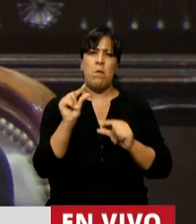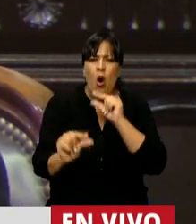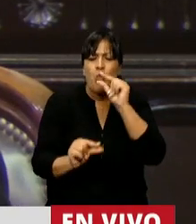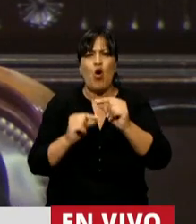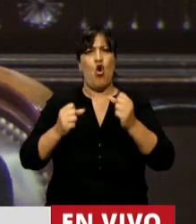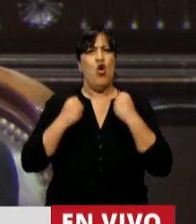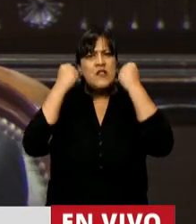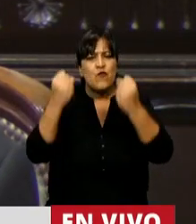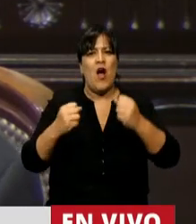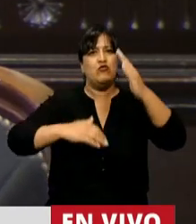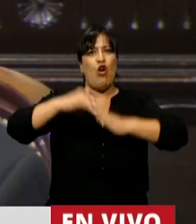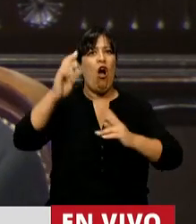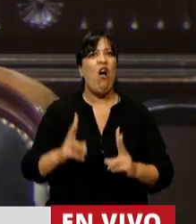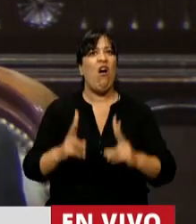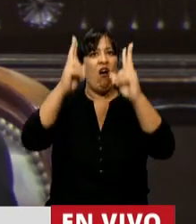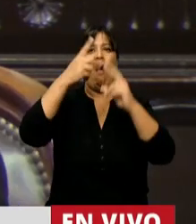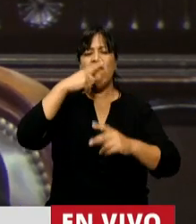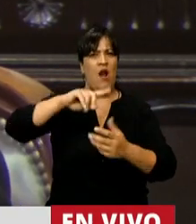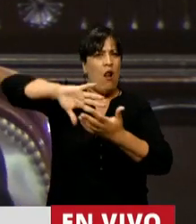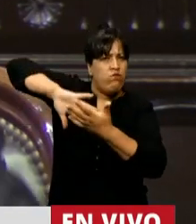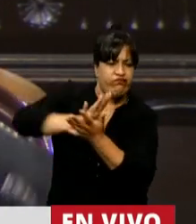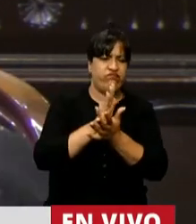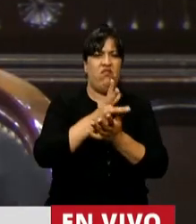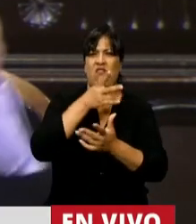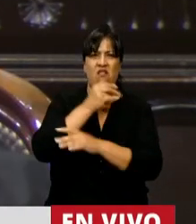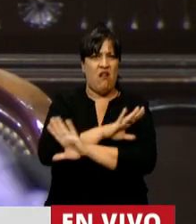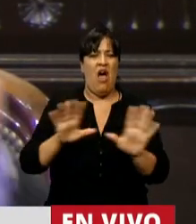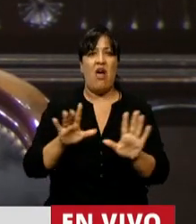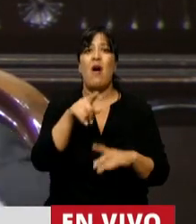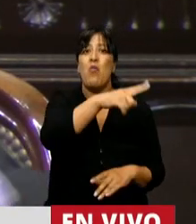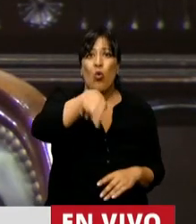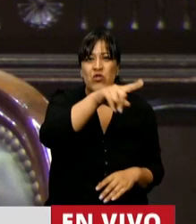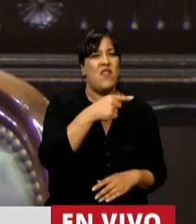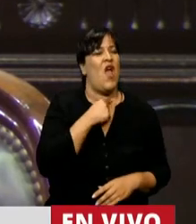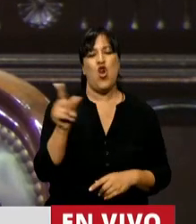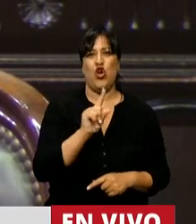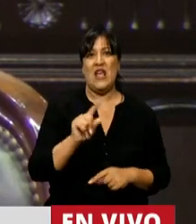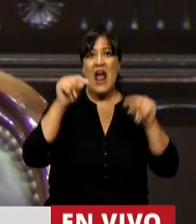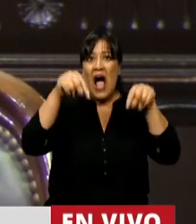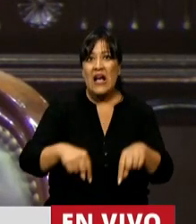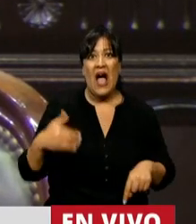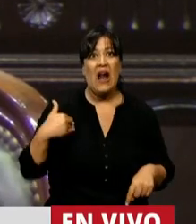esfuerzo, terminara siendo vaciado. Porque no quieren que exista en la Argentina